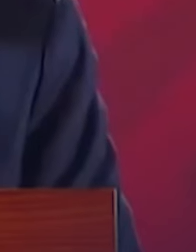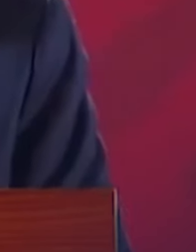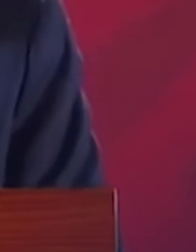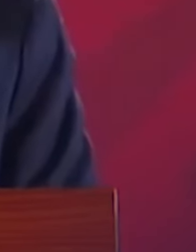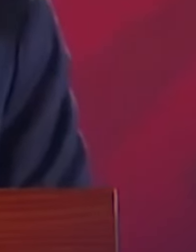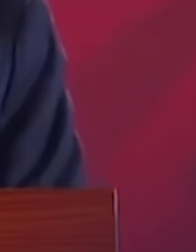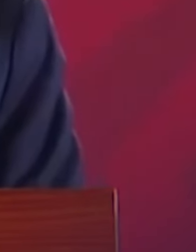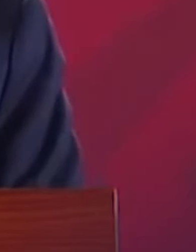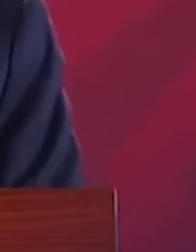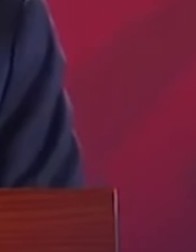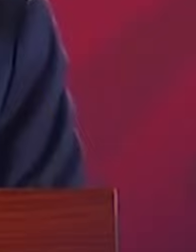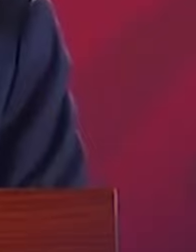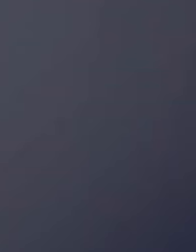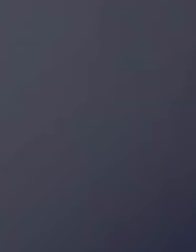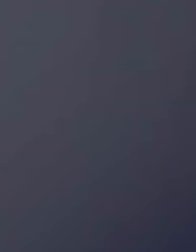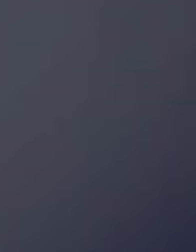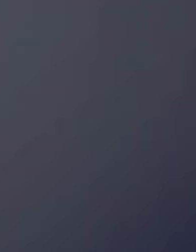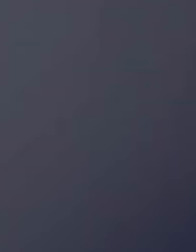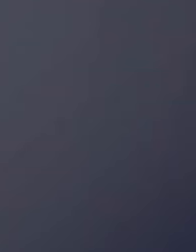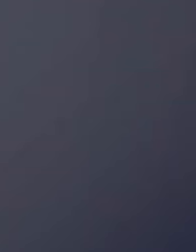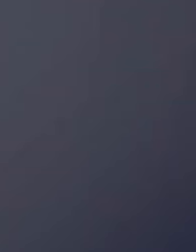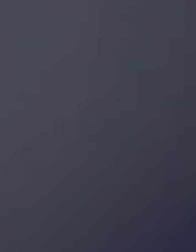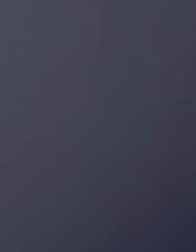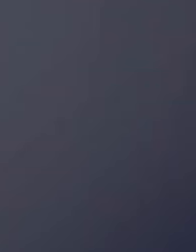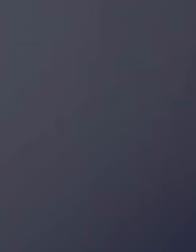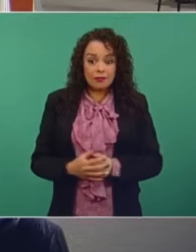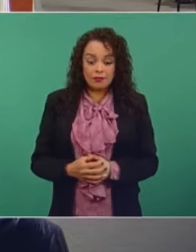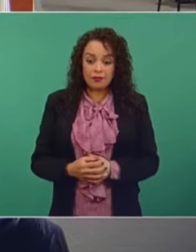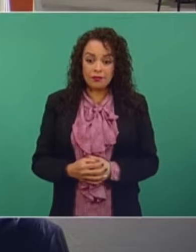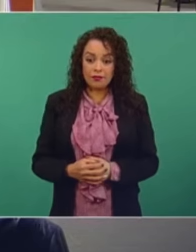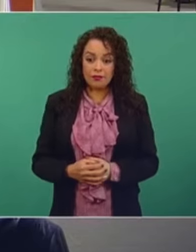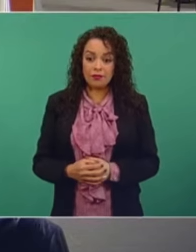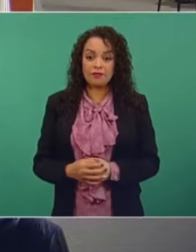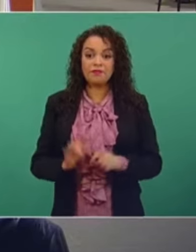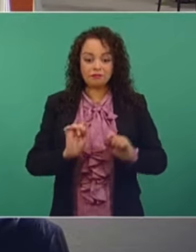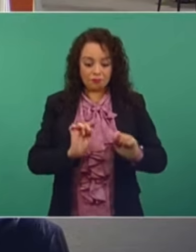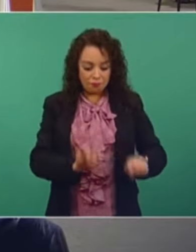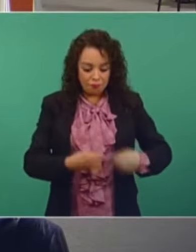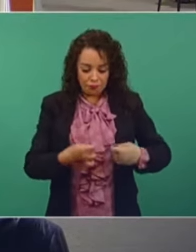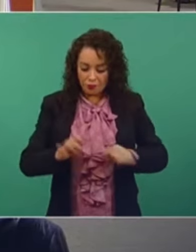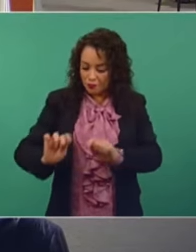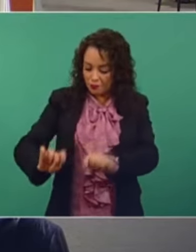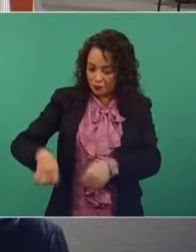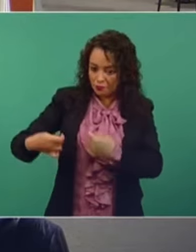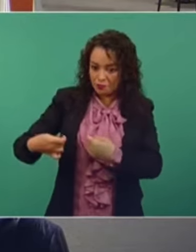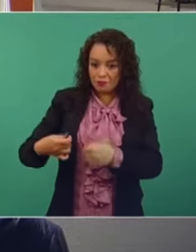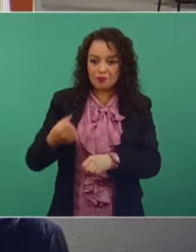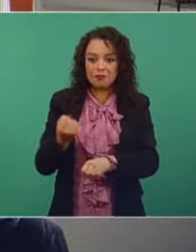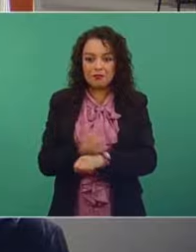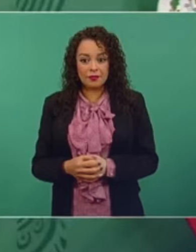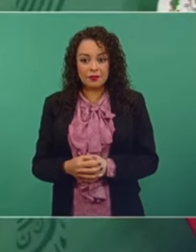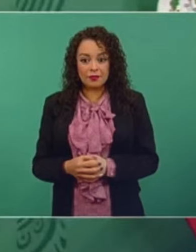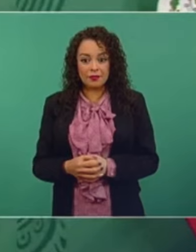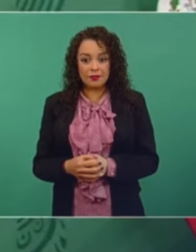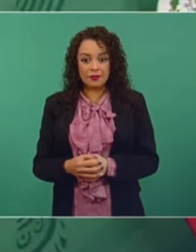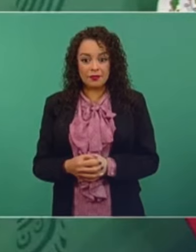Con sus papás, con sus abuelos. ¡Tengo miedo, mamá! Los tenis, pero los tenis